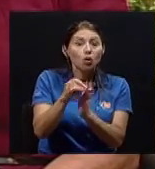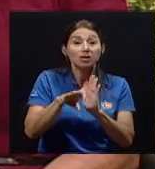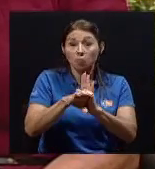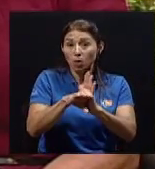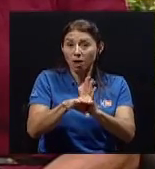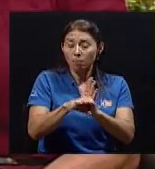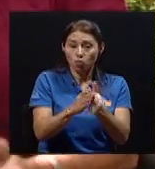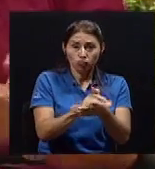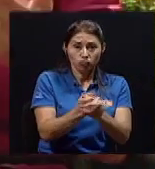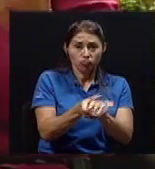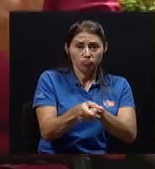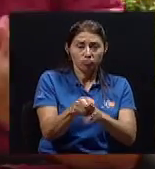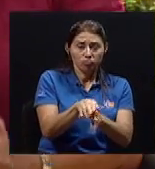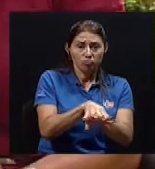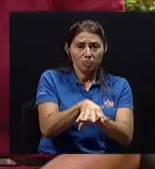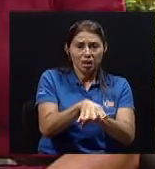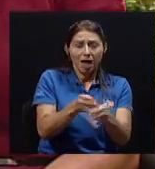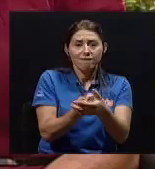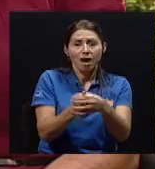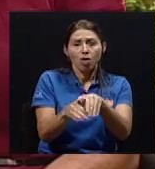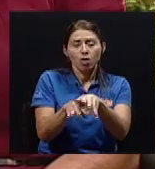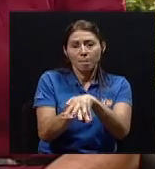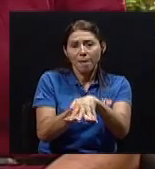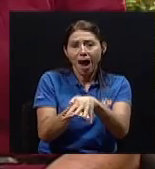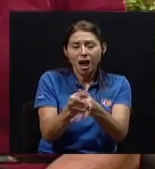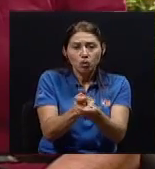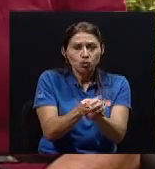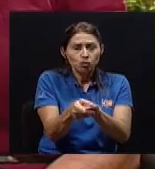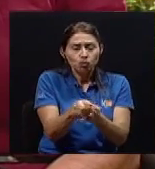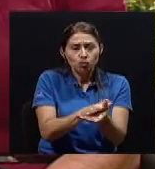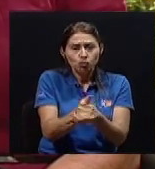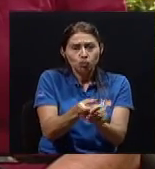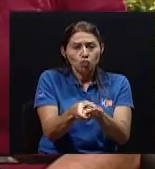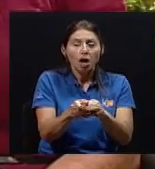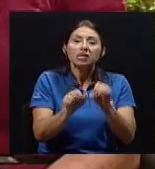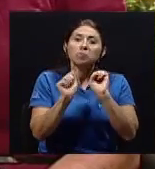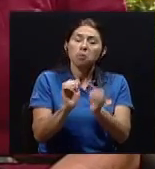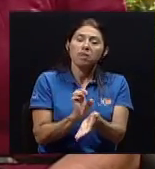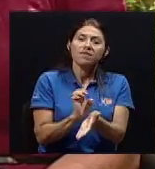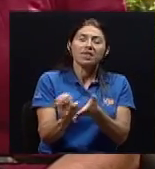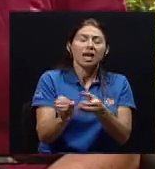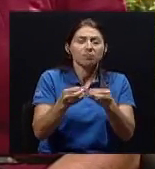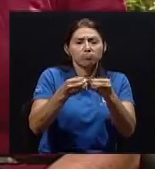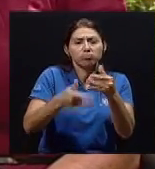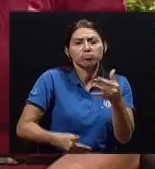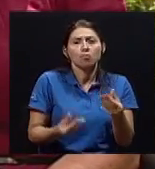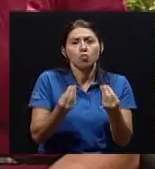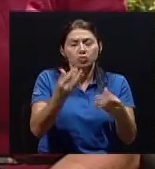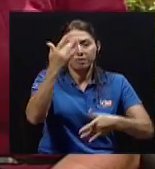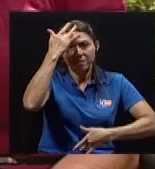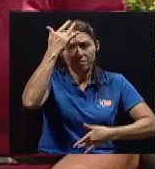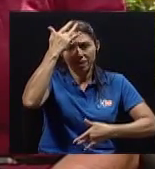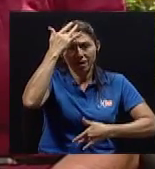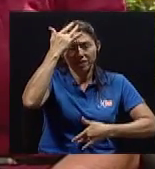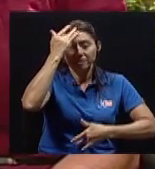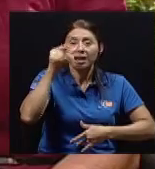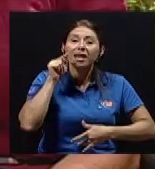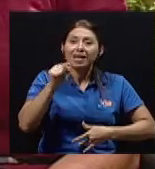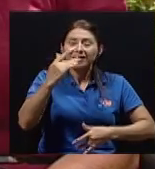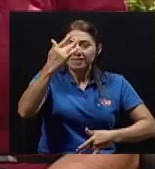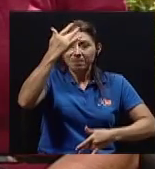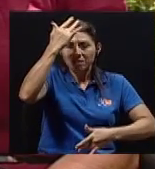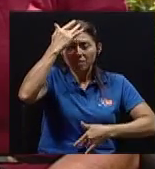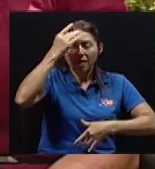el lavado de manos es posible disminuir la incidencia de gran cantidad de enfermedades que se van a